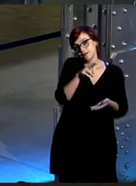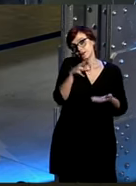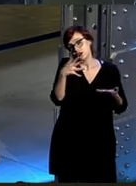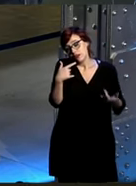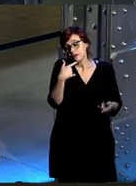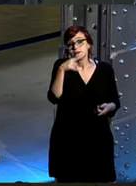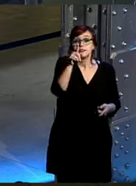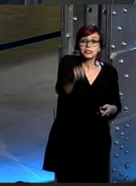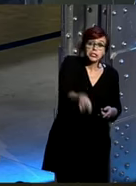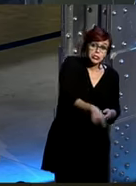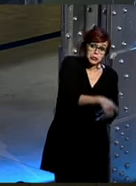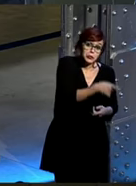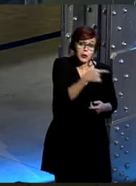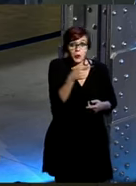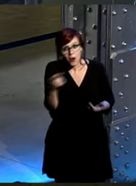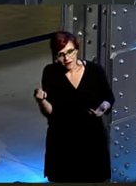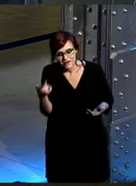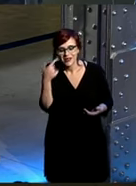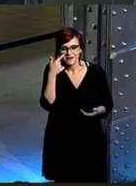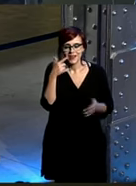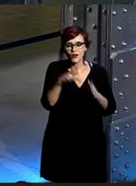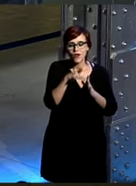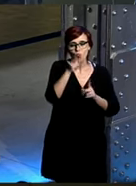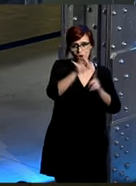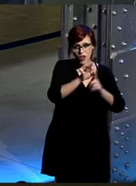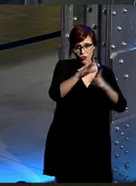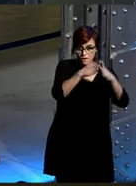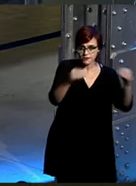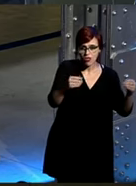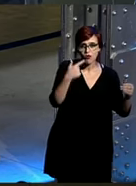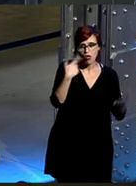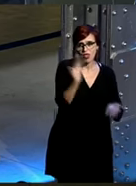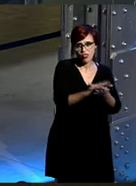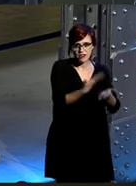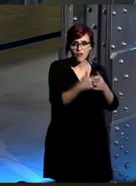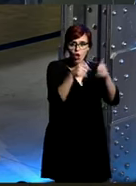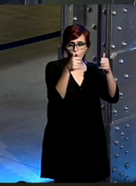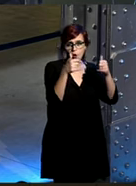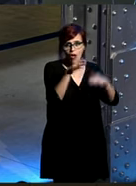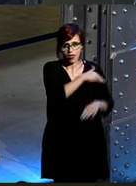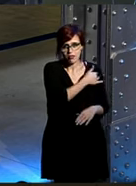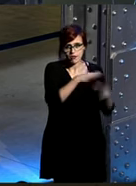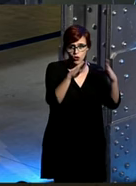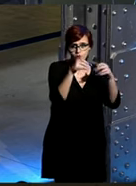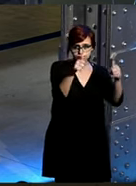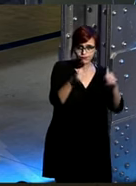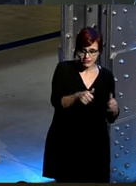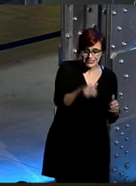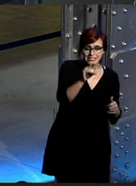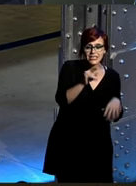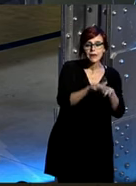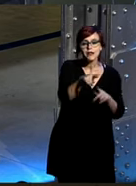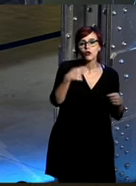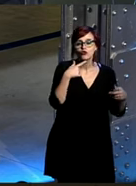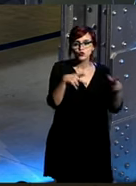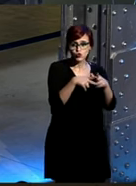Tenemos algunos programas, en concreto un grado universitario que sí tiene una certificación académica, una certificación de nuestros